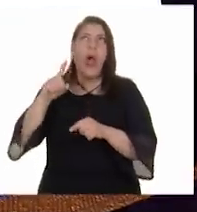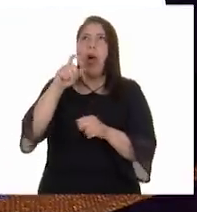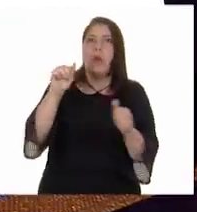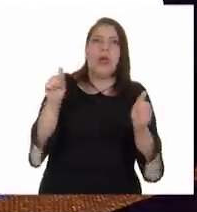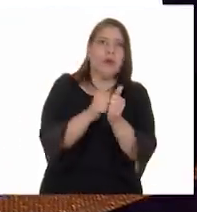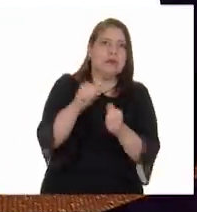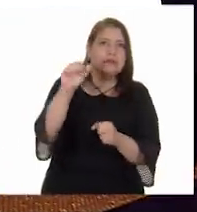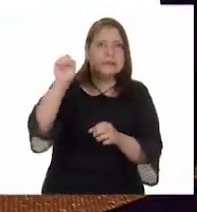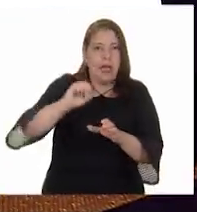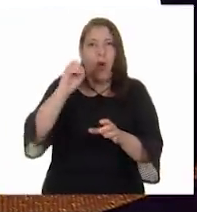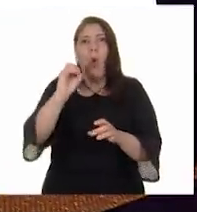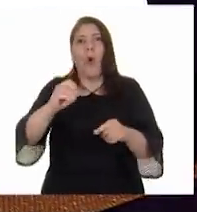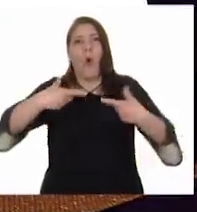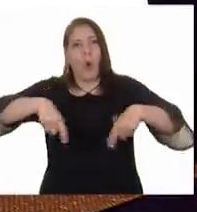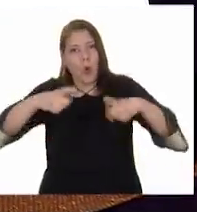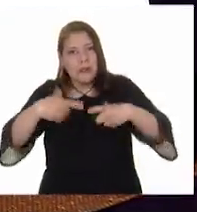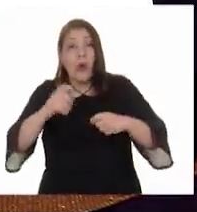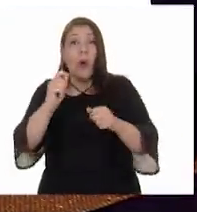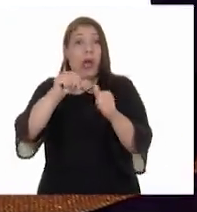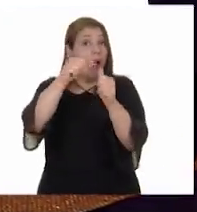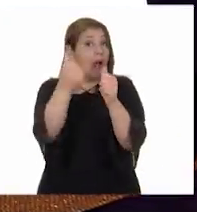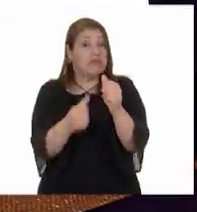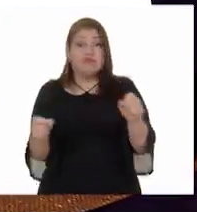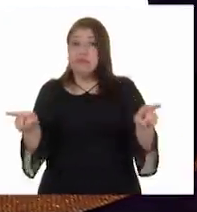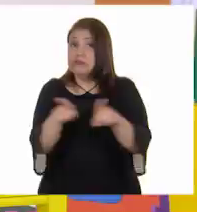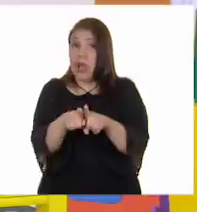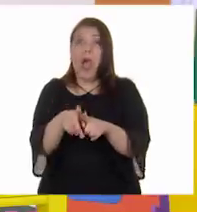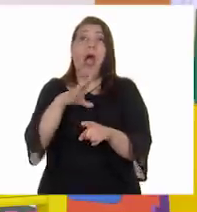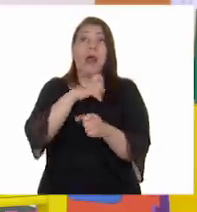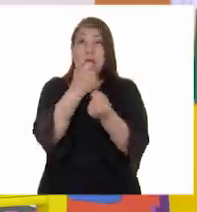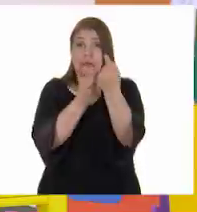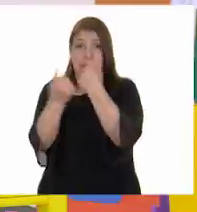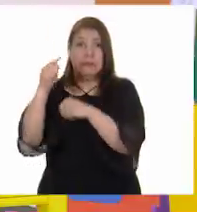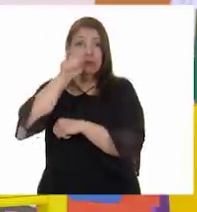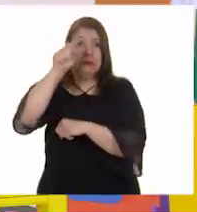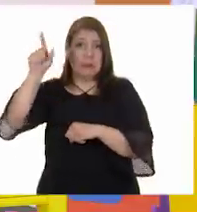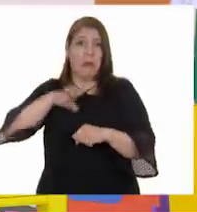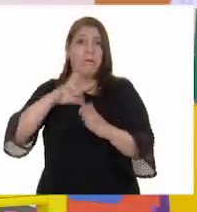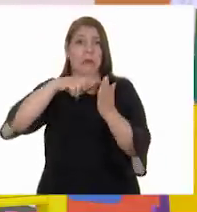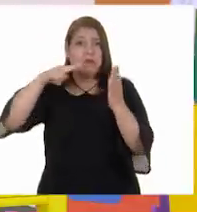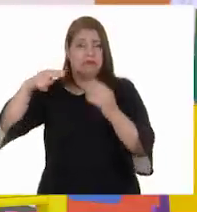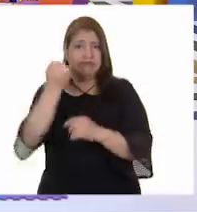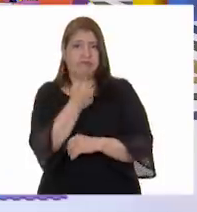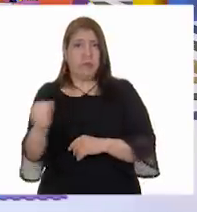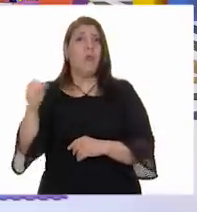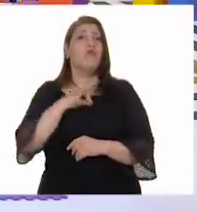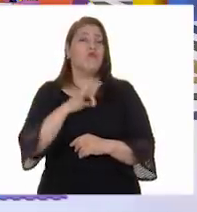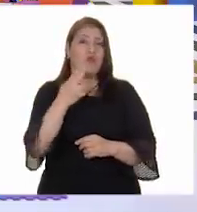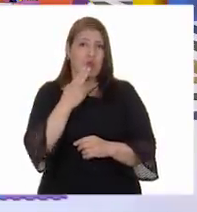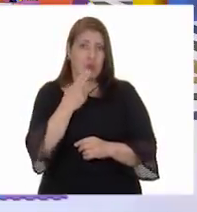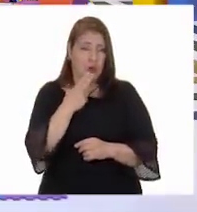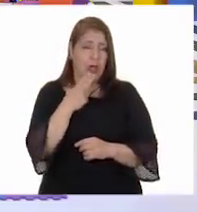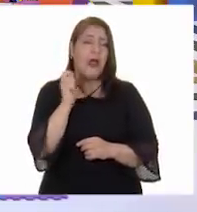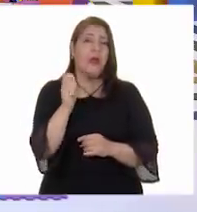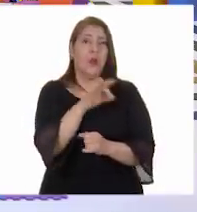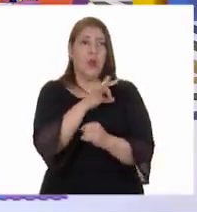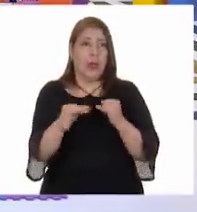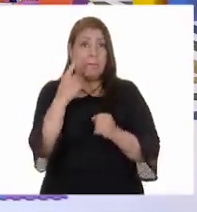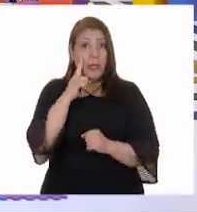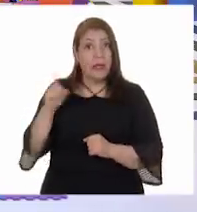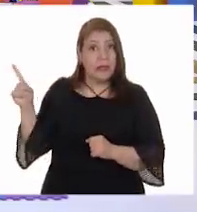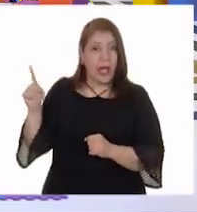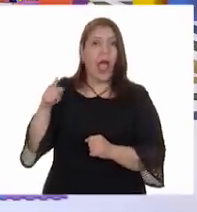mezcla de hot cakes, en el arte también, y esto lo ocupan muchos pintores. Ahí estaba la última pincelada. Lo interesante sería que las niñas y los